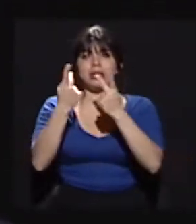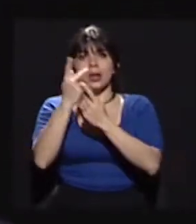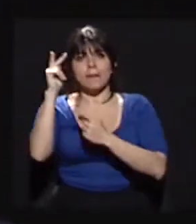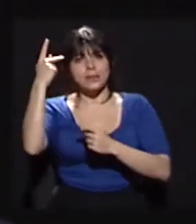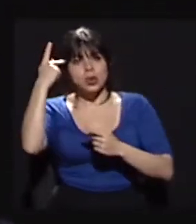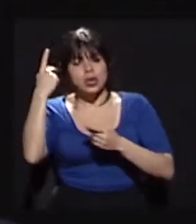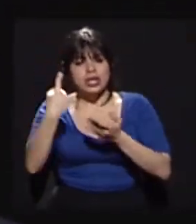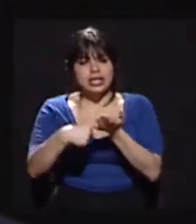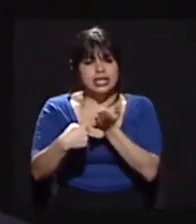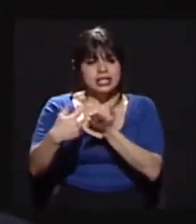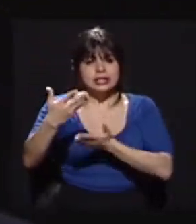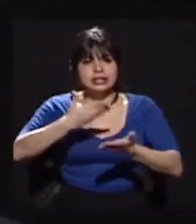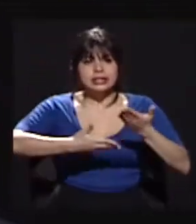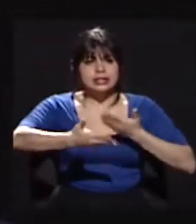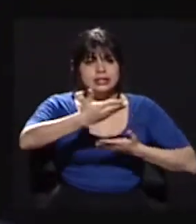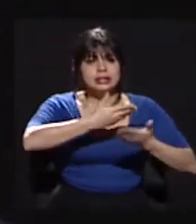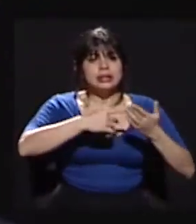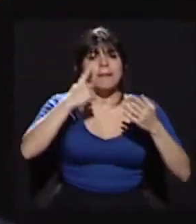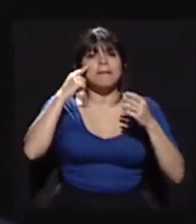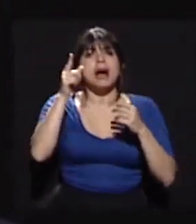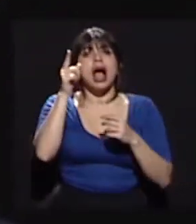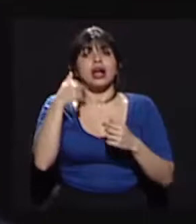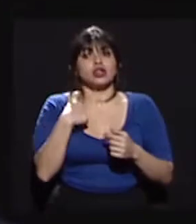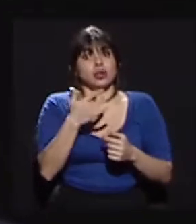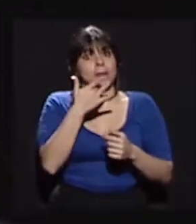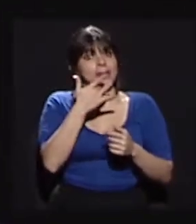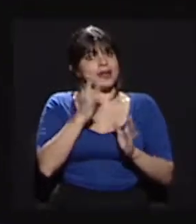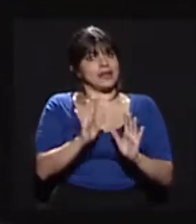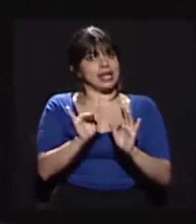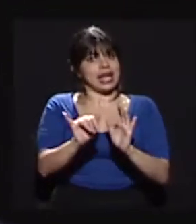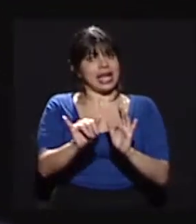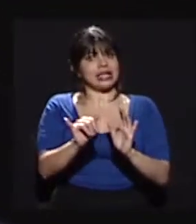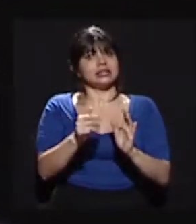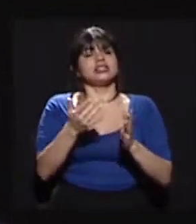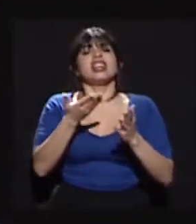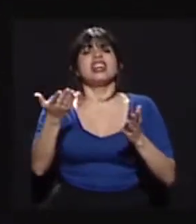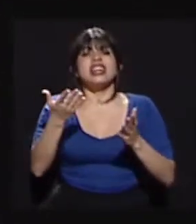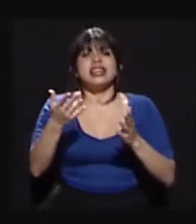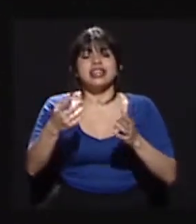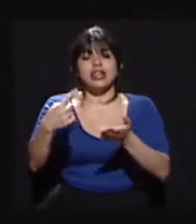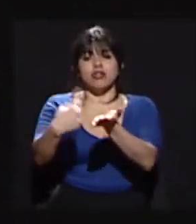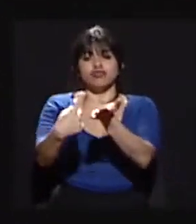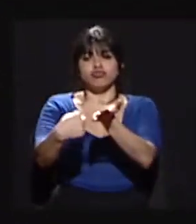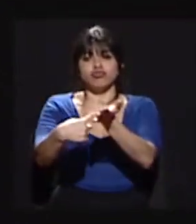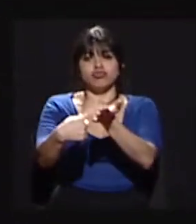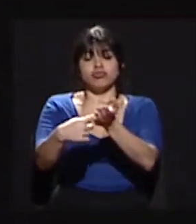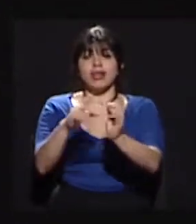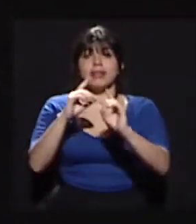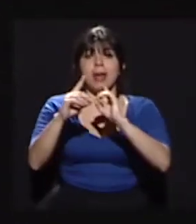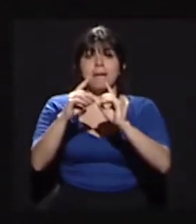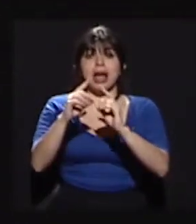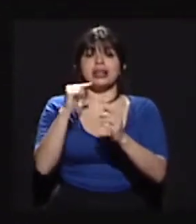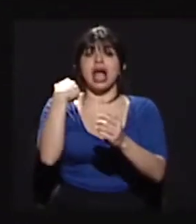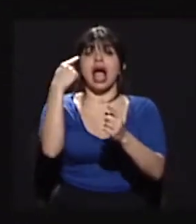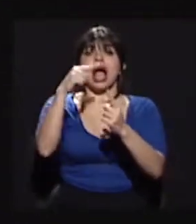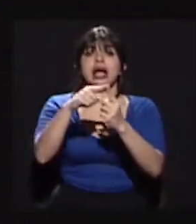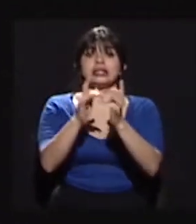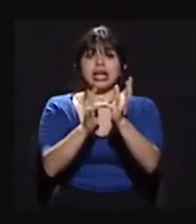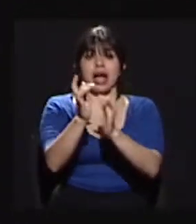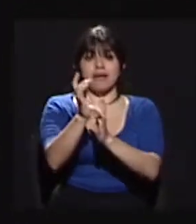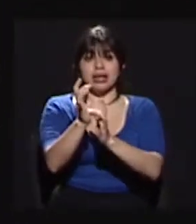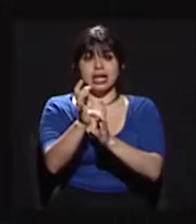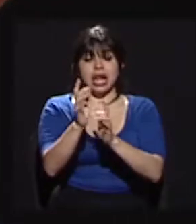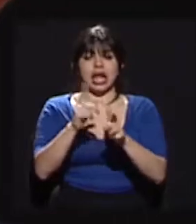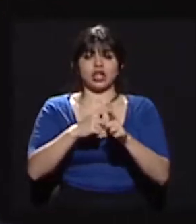para garantizar que era lo que yo prefería que se hubiese diferido el debate hasta abril de manera tal que no saliéramos